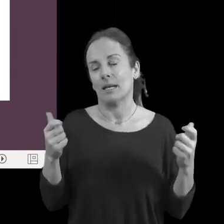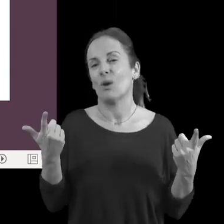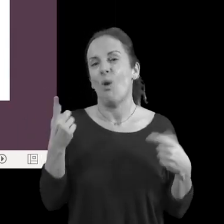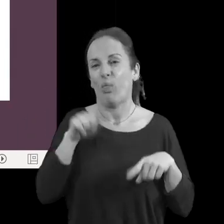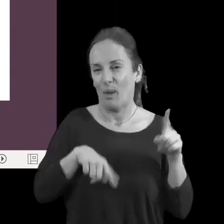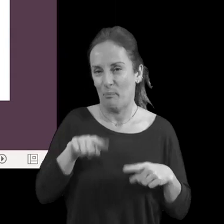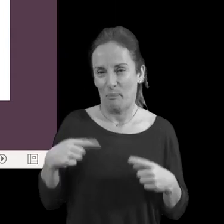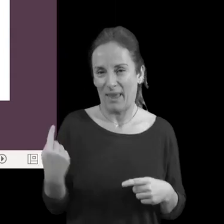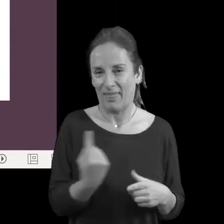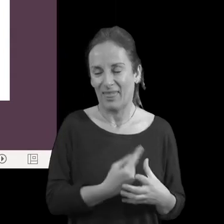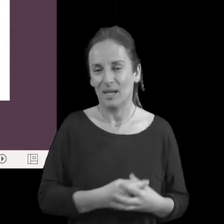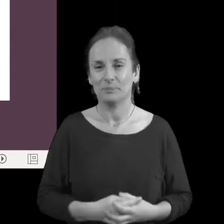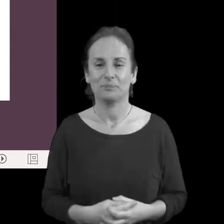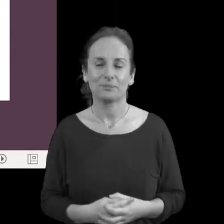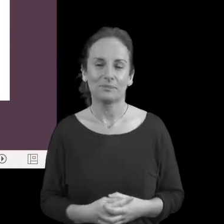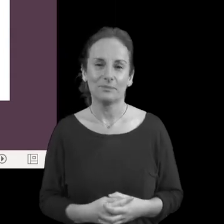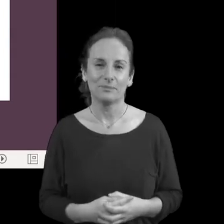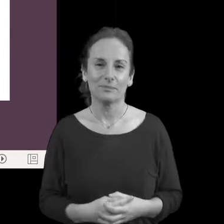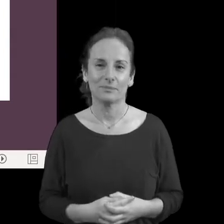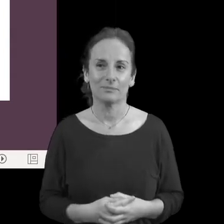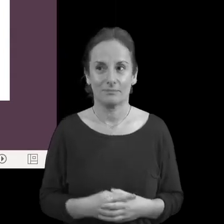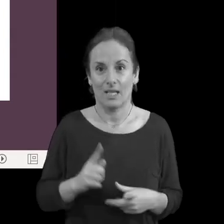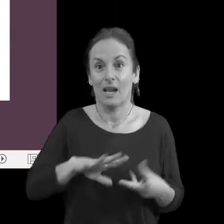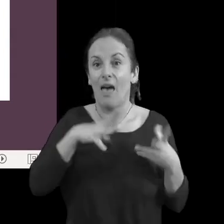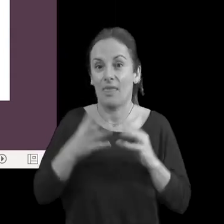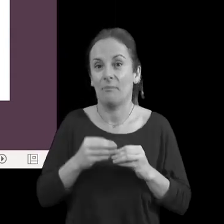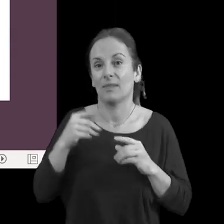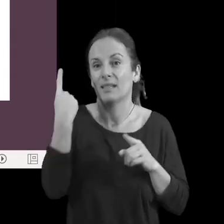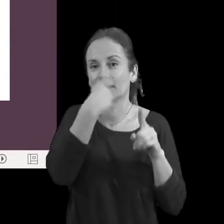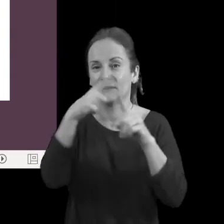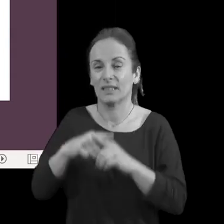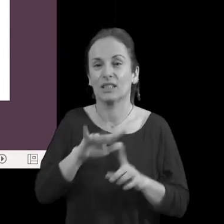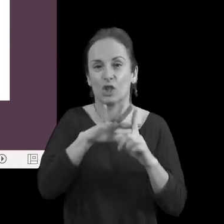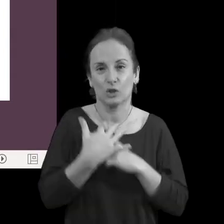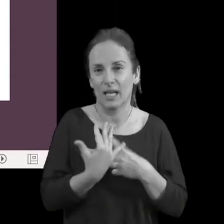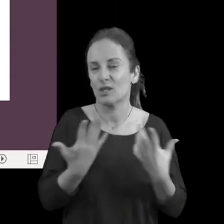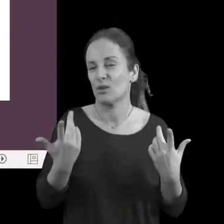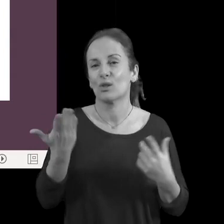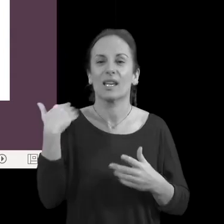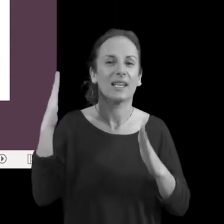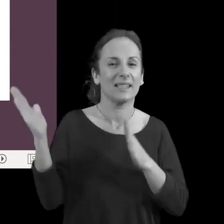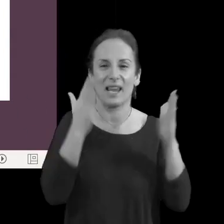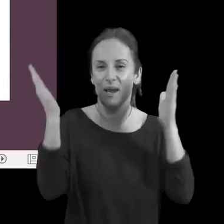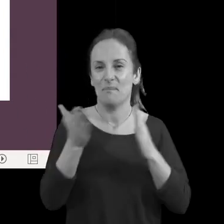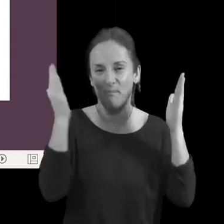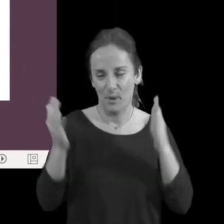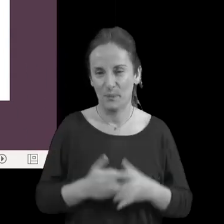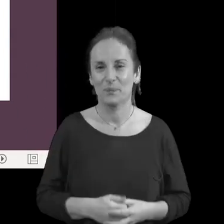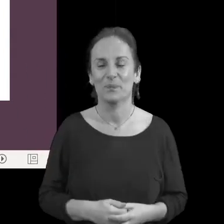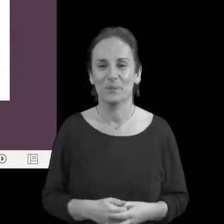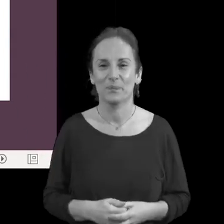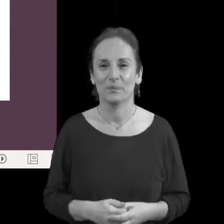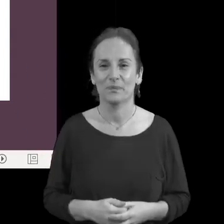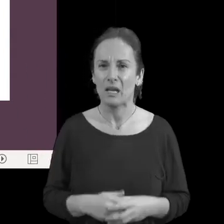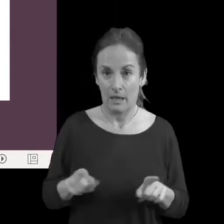¿no?, en diferentes contextos y tiempos, ¿no? Incluso frente a nuestros bombardeos y a nuestras